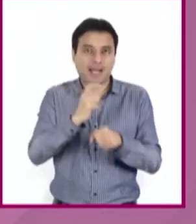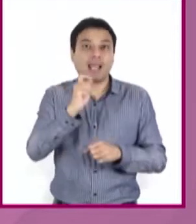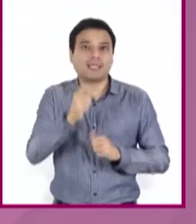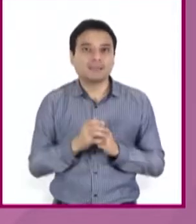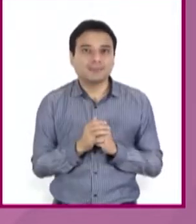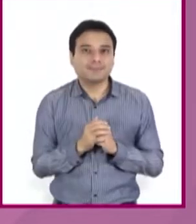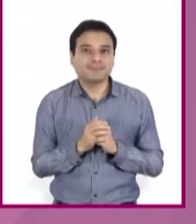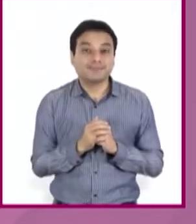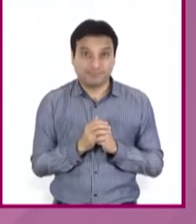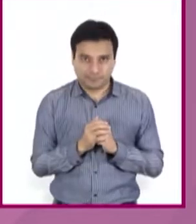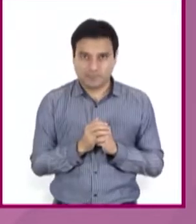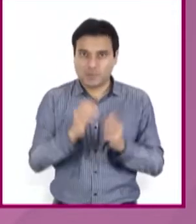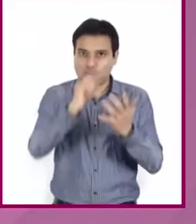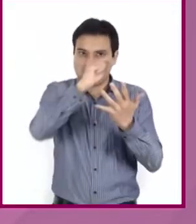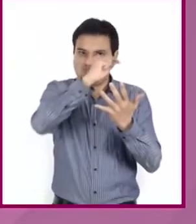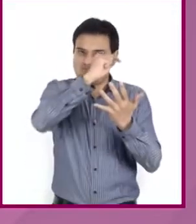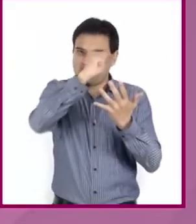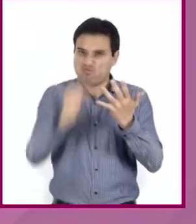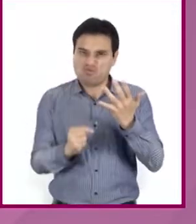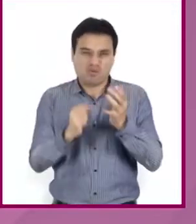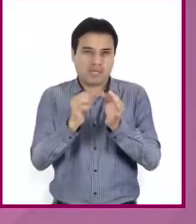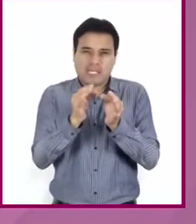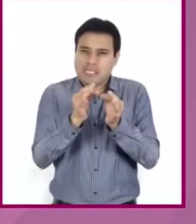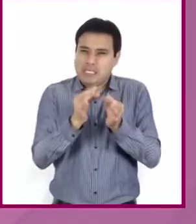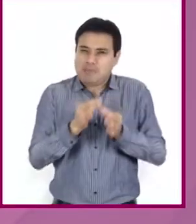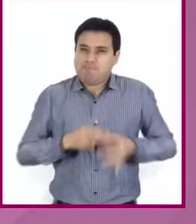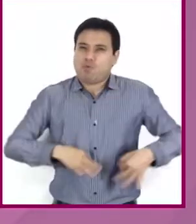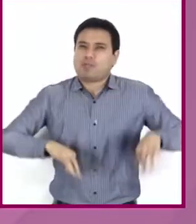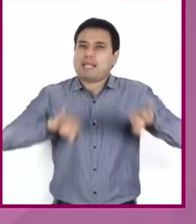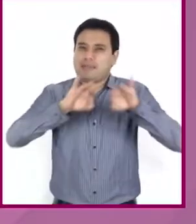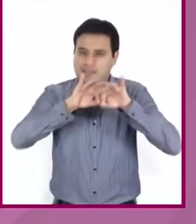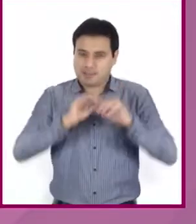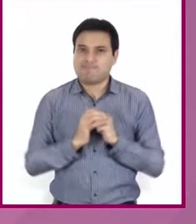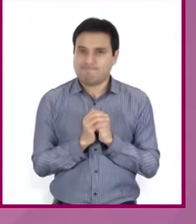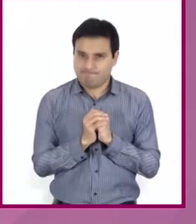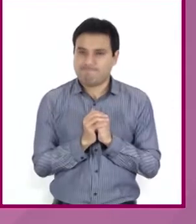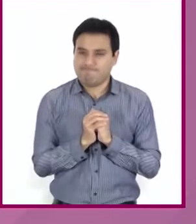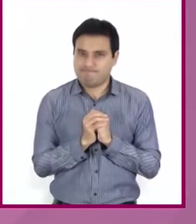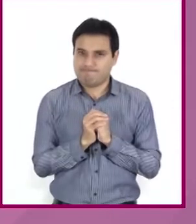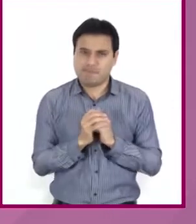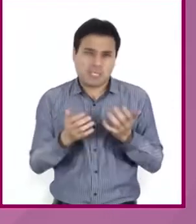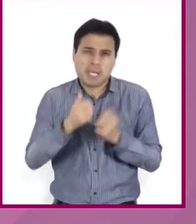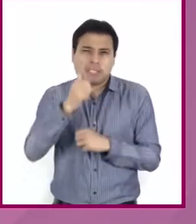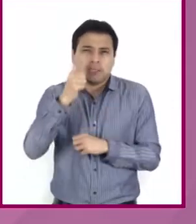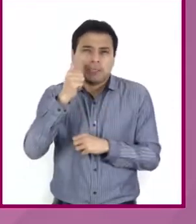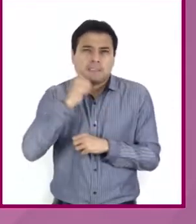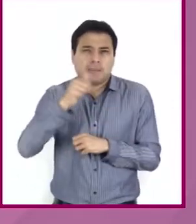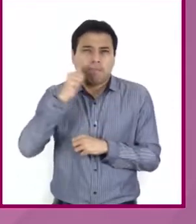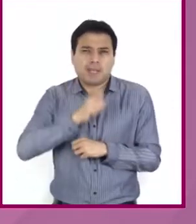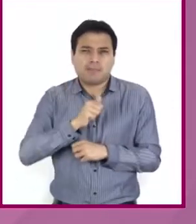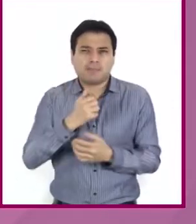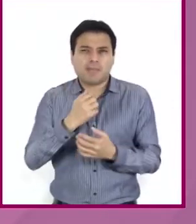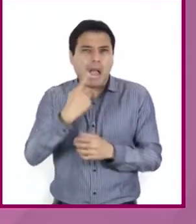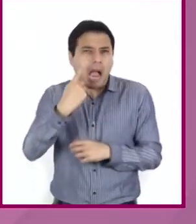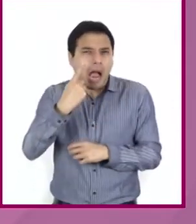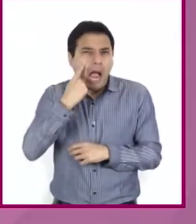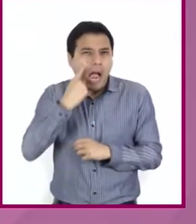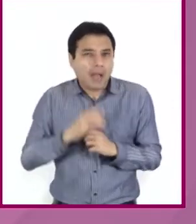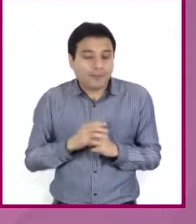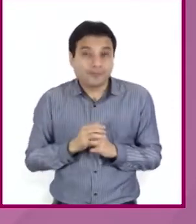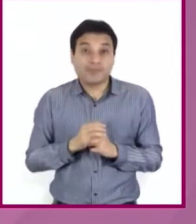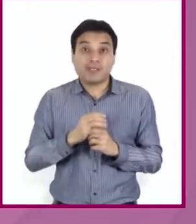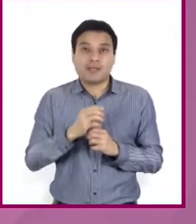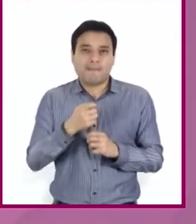aquellas que son más relevantes y dan sentido al párrafo. Regularmente se encuentran en los primeros y últimos